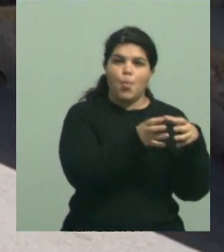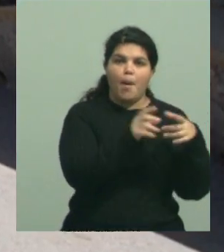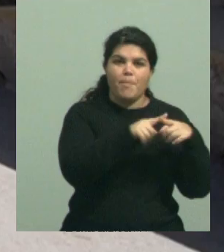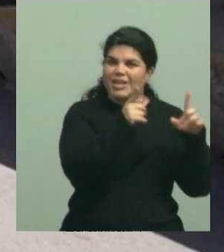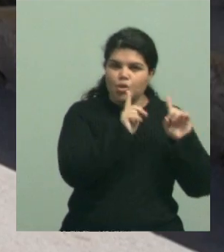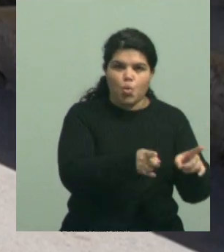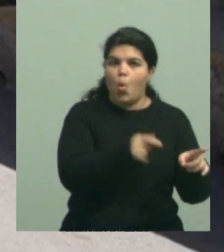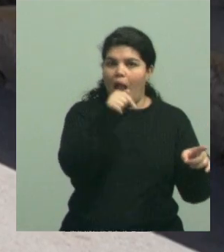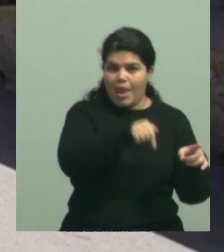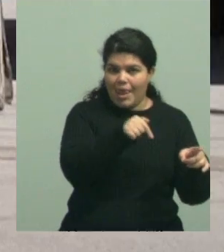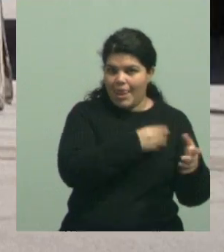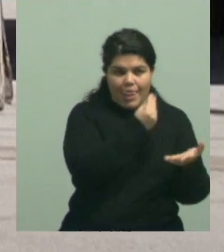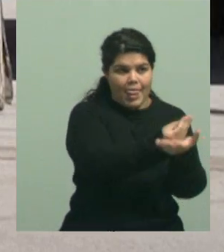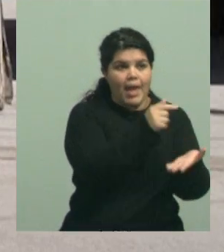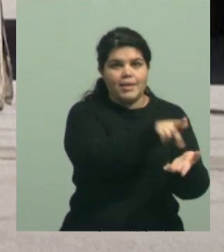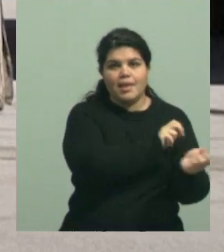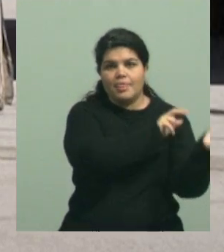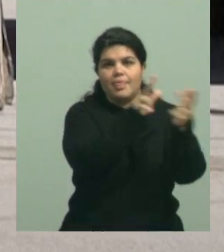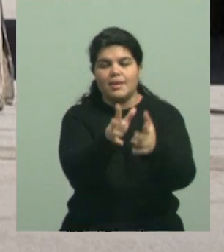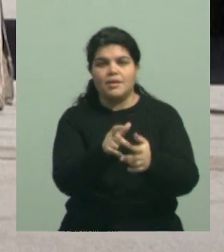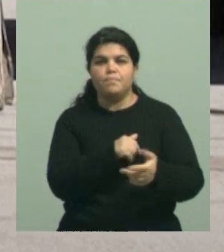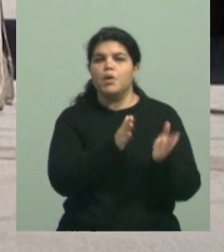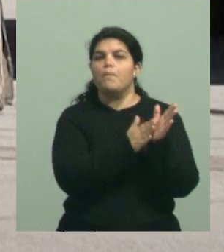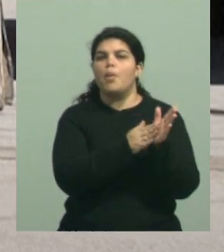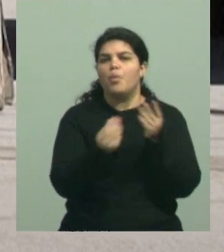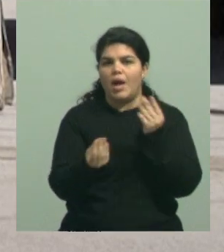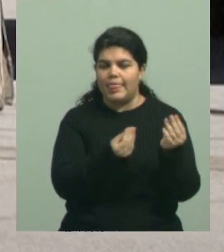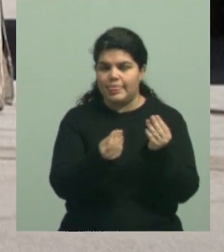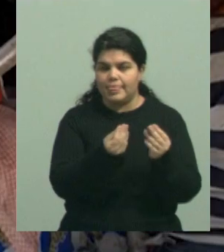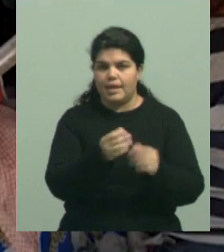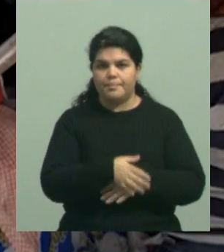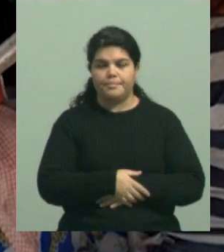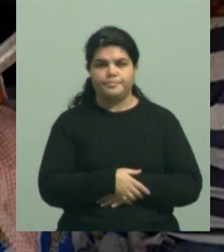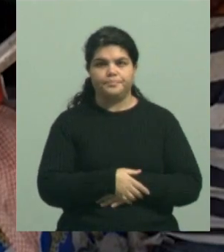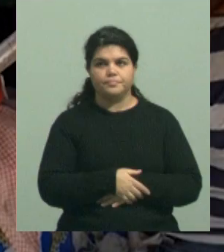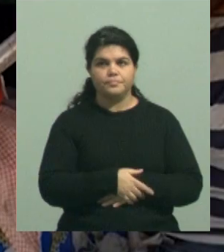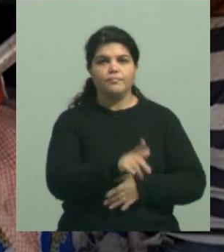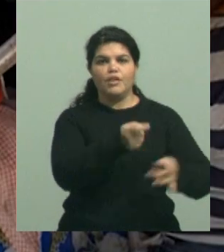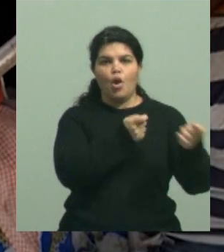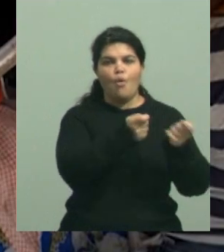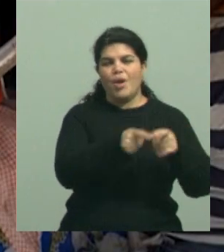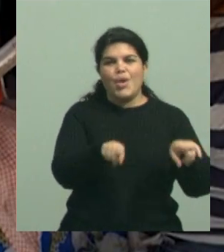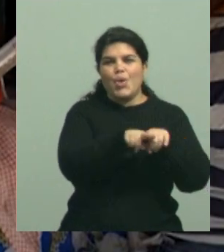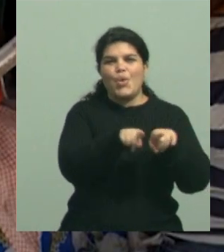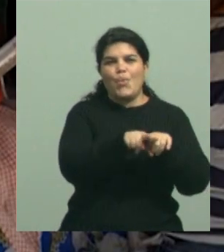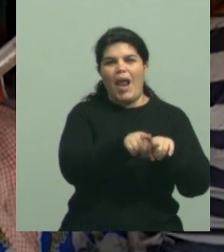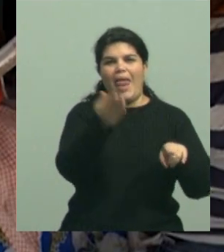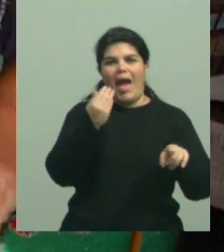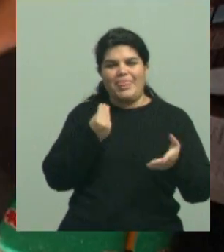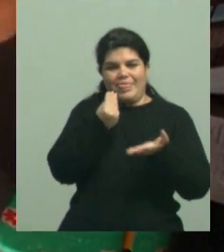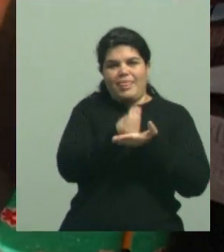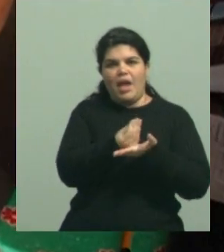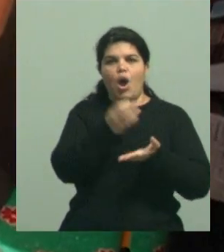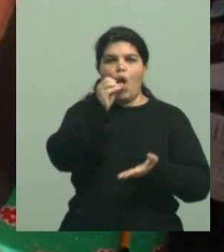tratar de profundizar, de ser la propuesta de profundización de lo que ha sido la gestión de López Obrador, manifestarse como